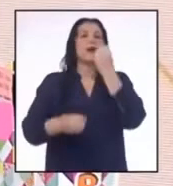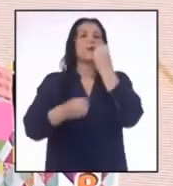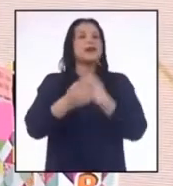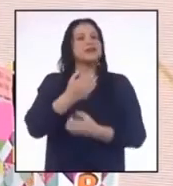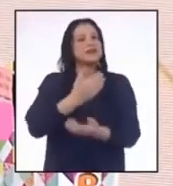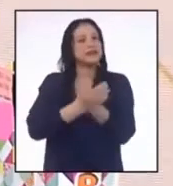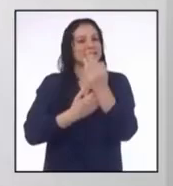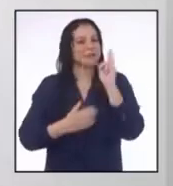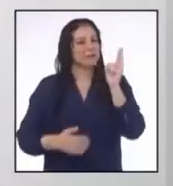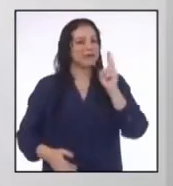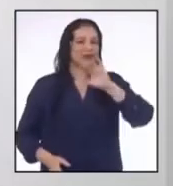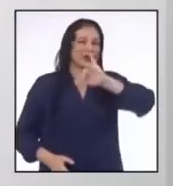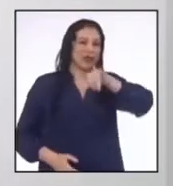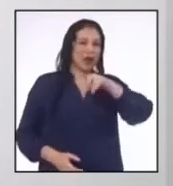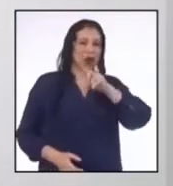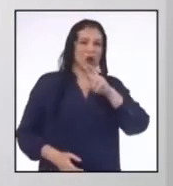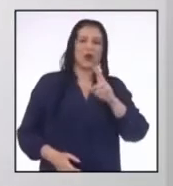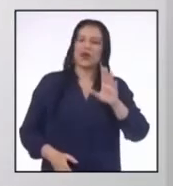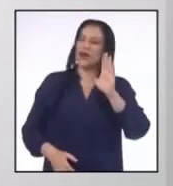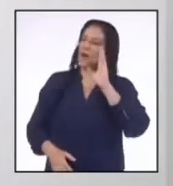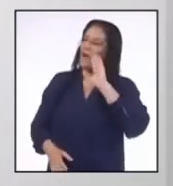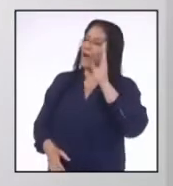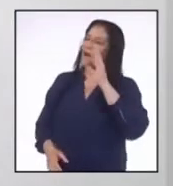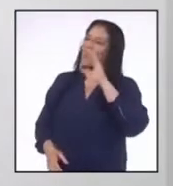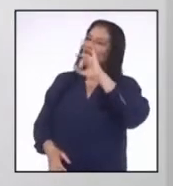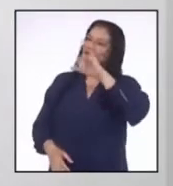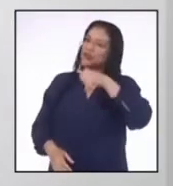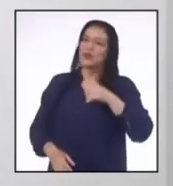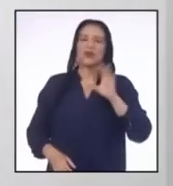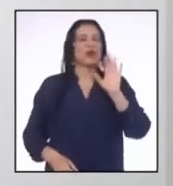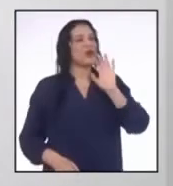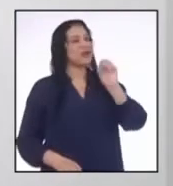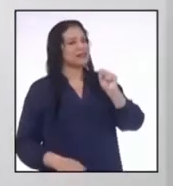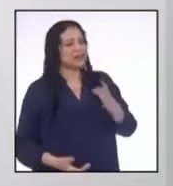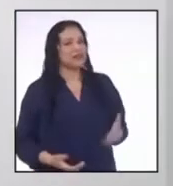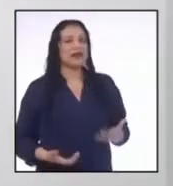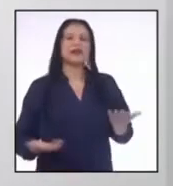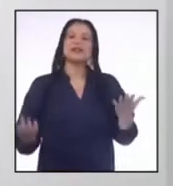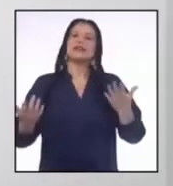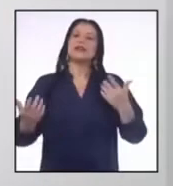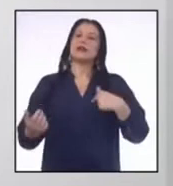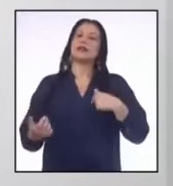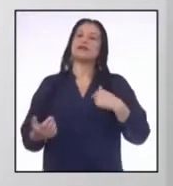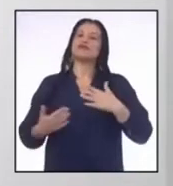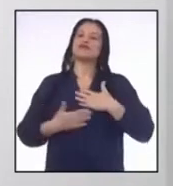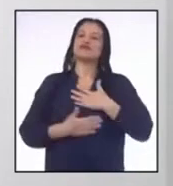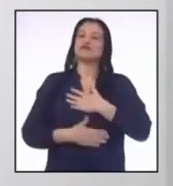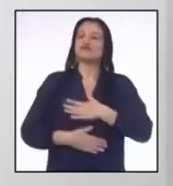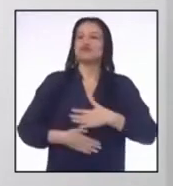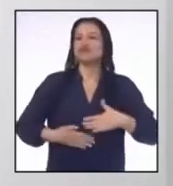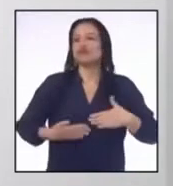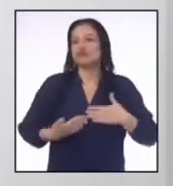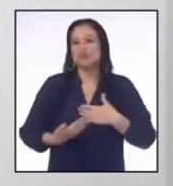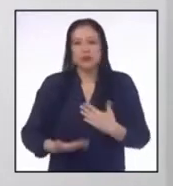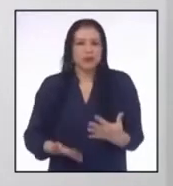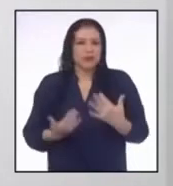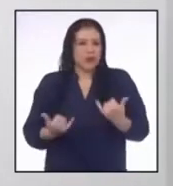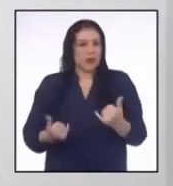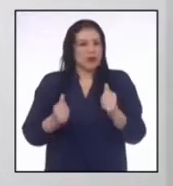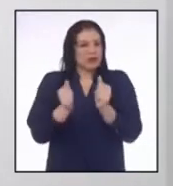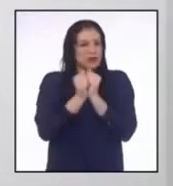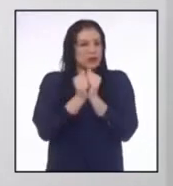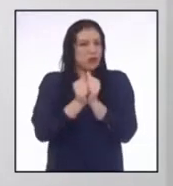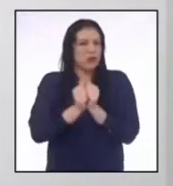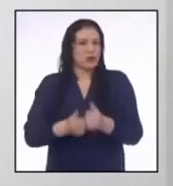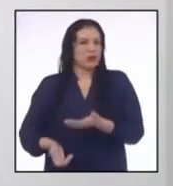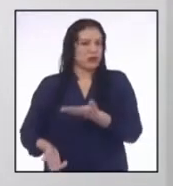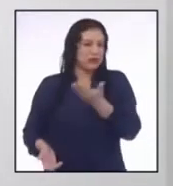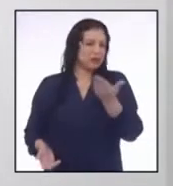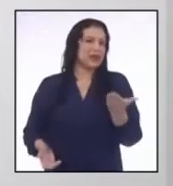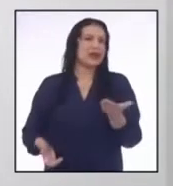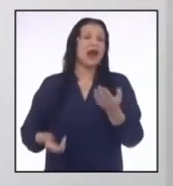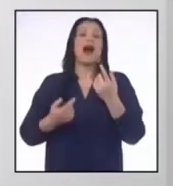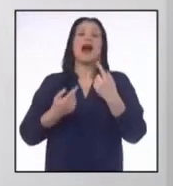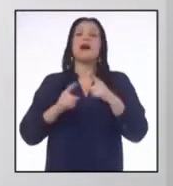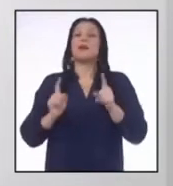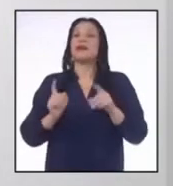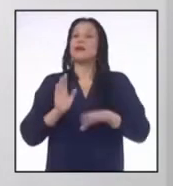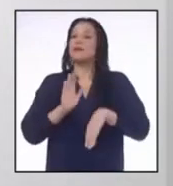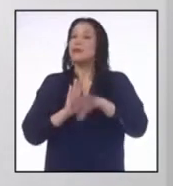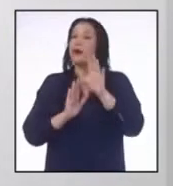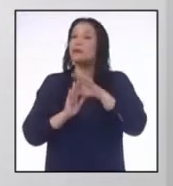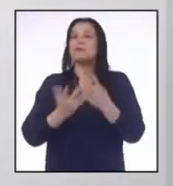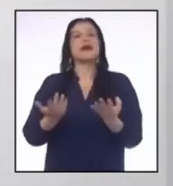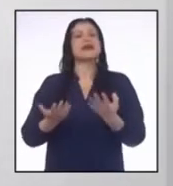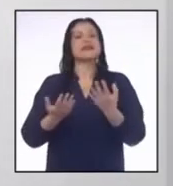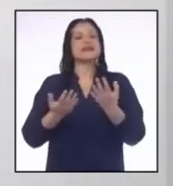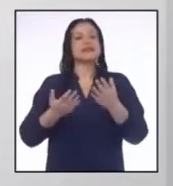profesora Julia. Hola, Junior y Stephanie. Es un enorme gusto para mí estar con ustedes, pero sobre